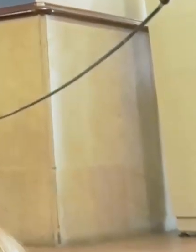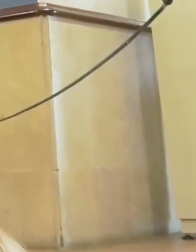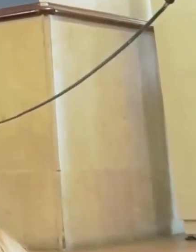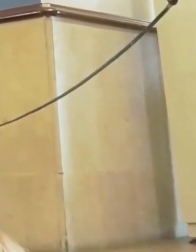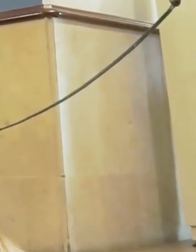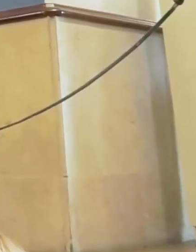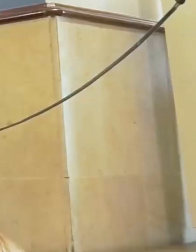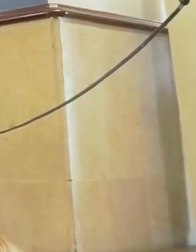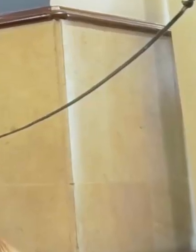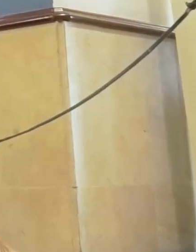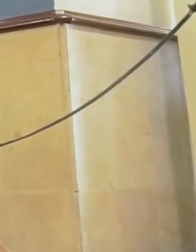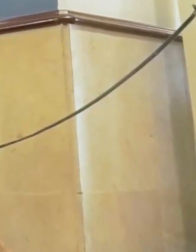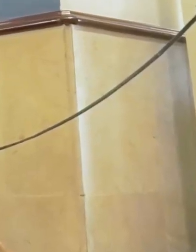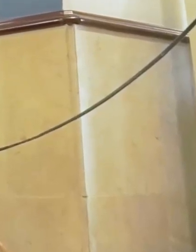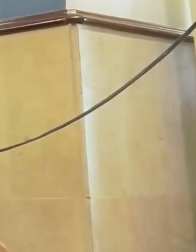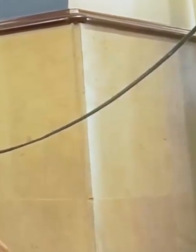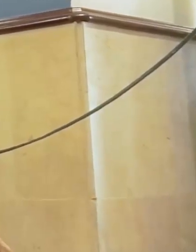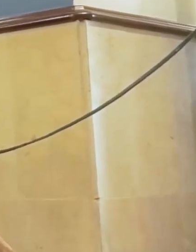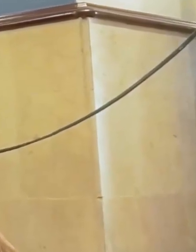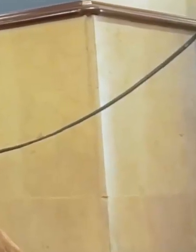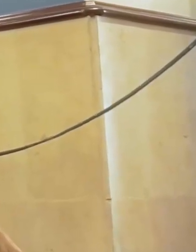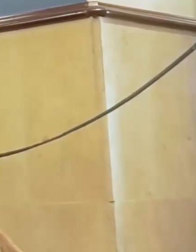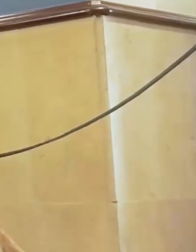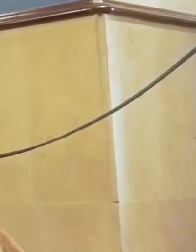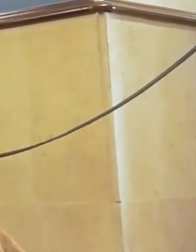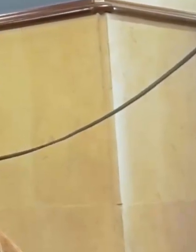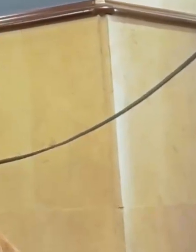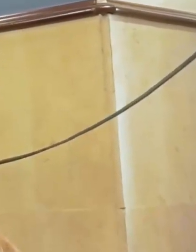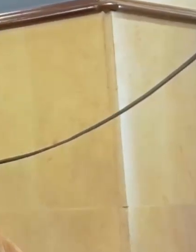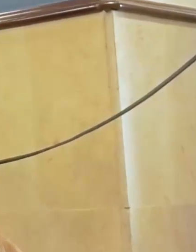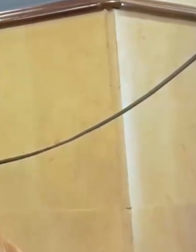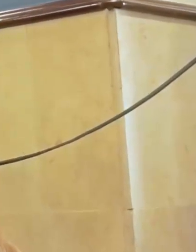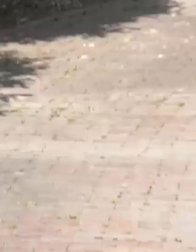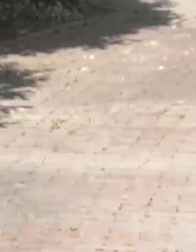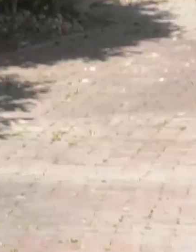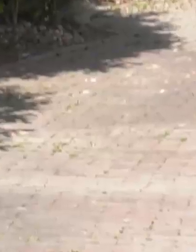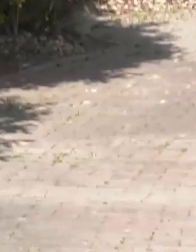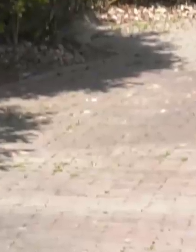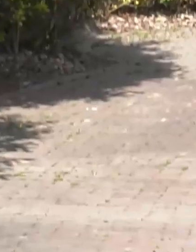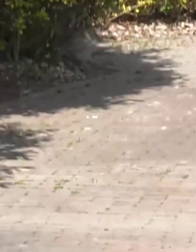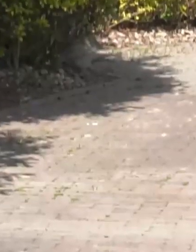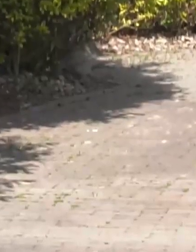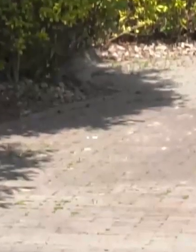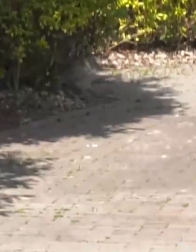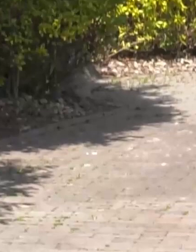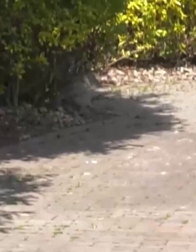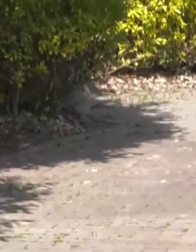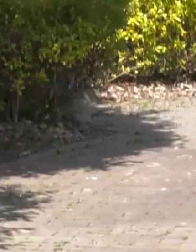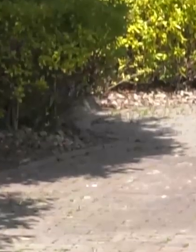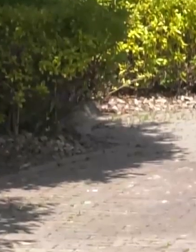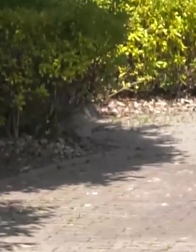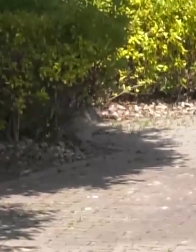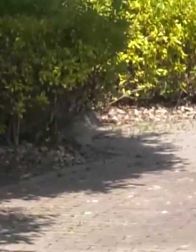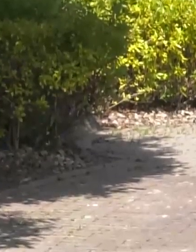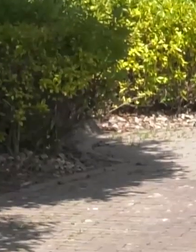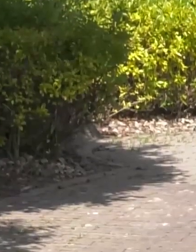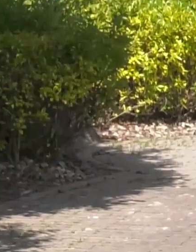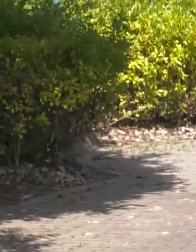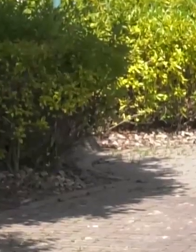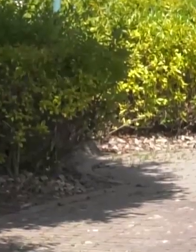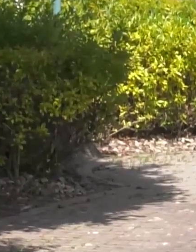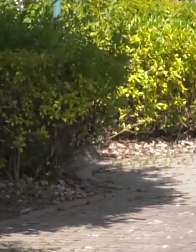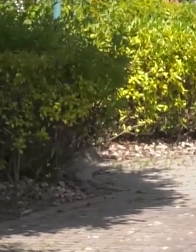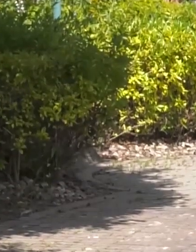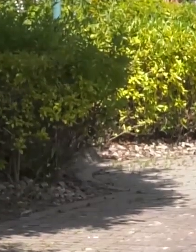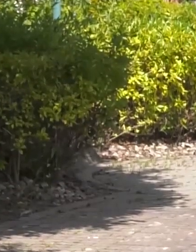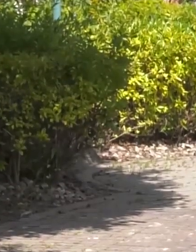hacia su oficina son verificados por el canino Zeus. Su día inicia con, primero, la verificación del despacho.